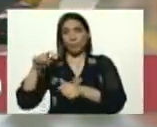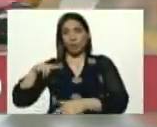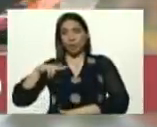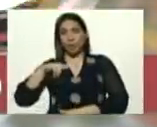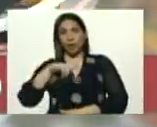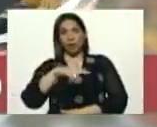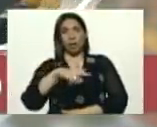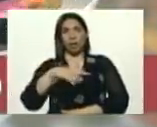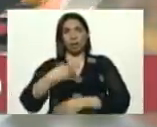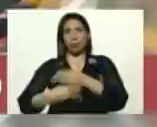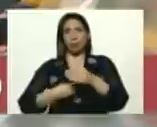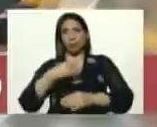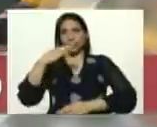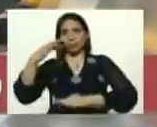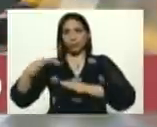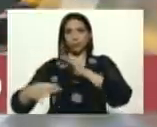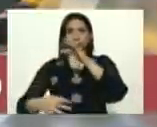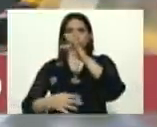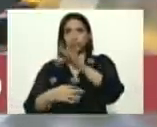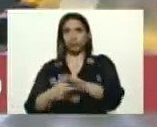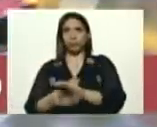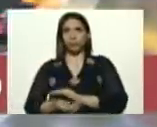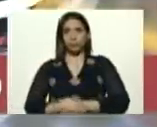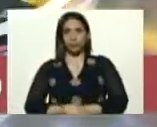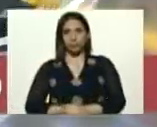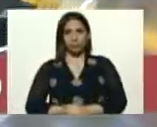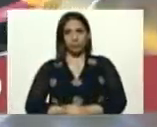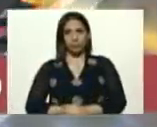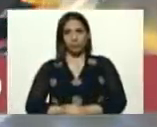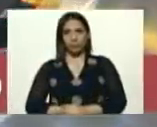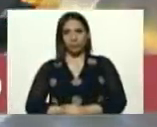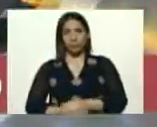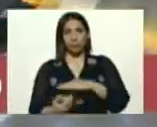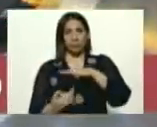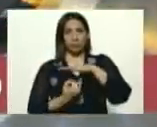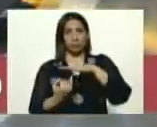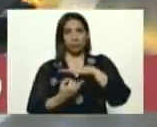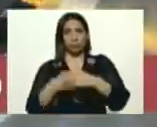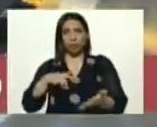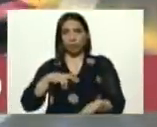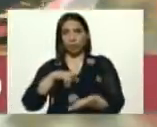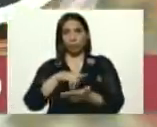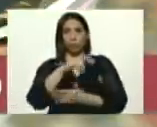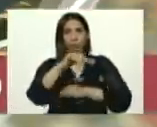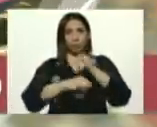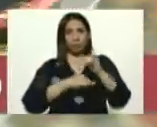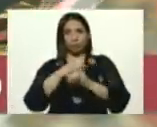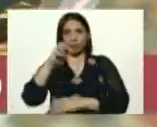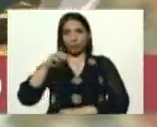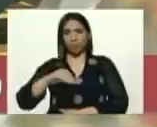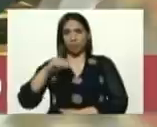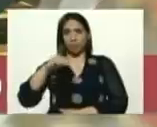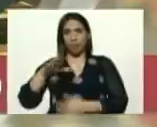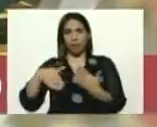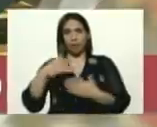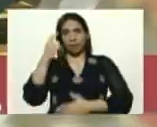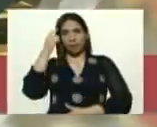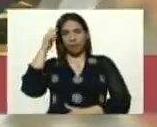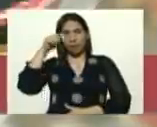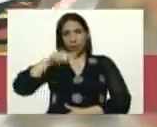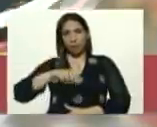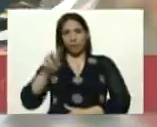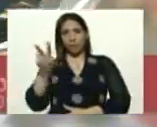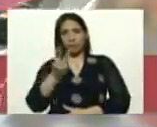se originó ese foco en esta institución. Bueno, al día de hoy Venezuela